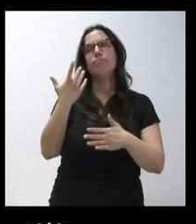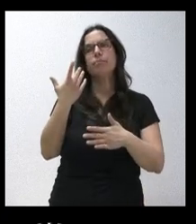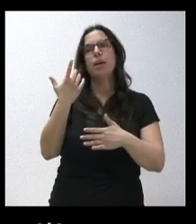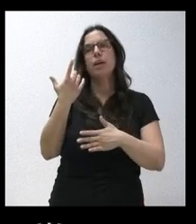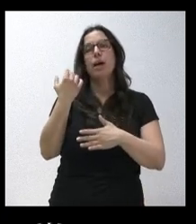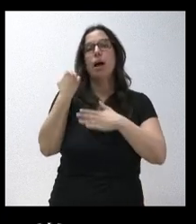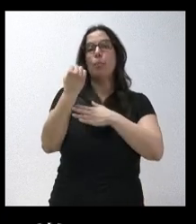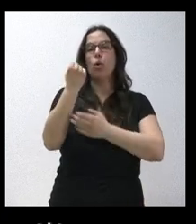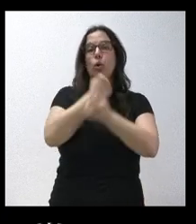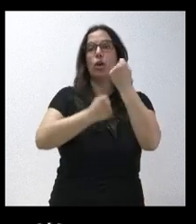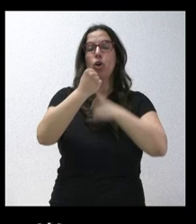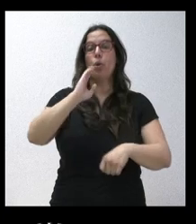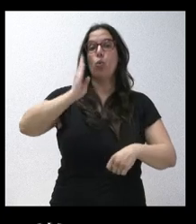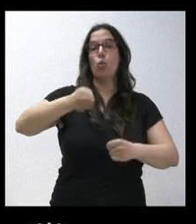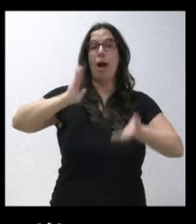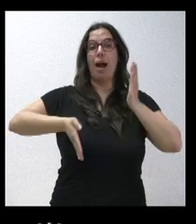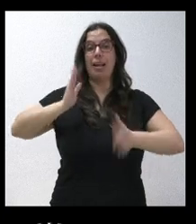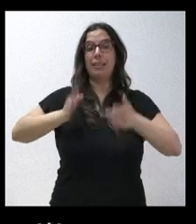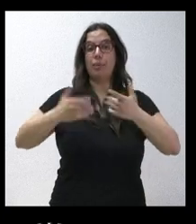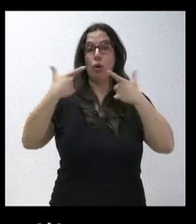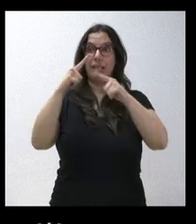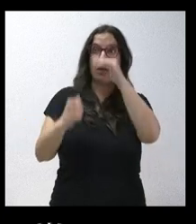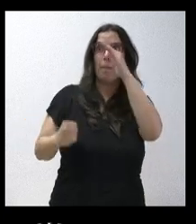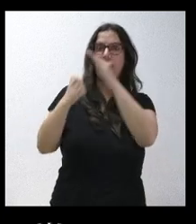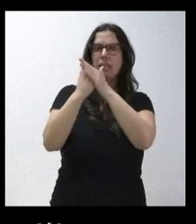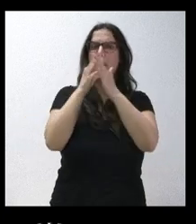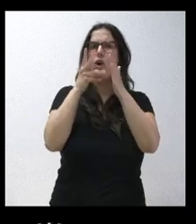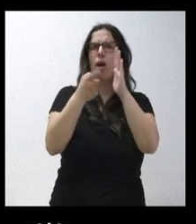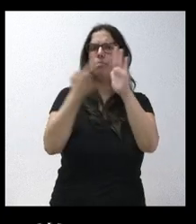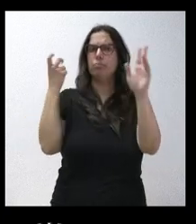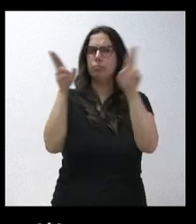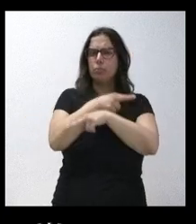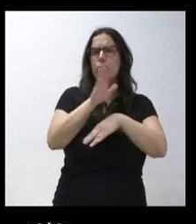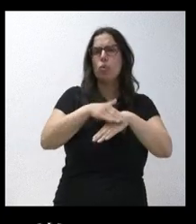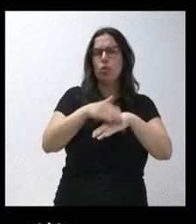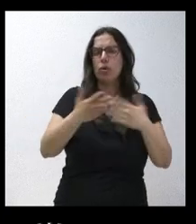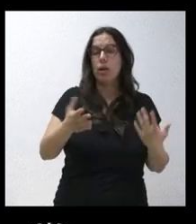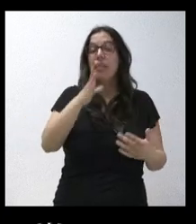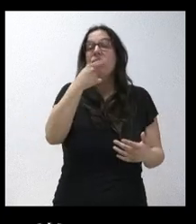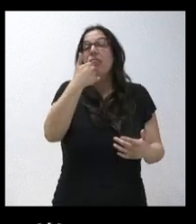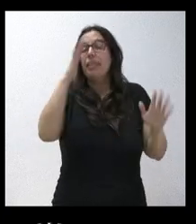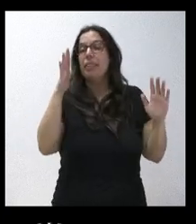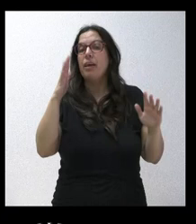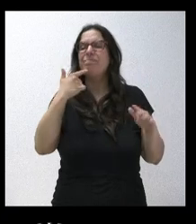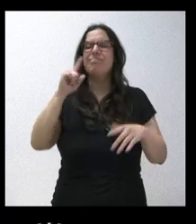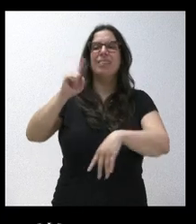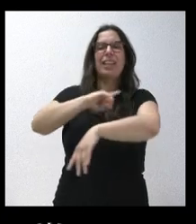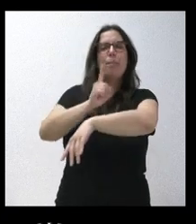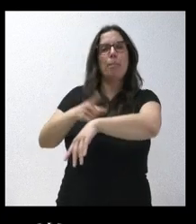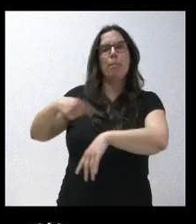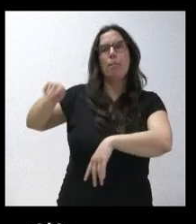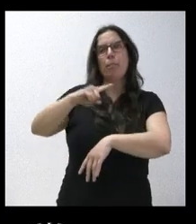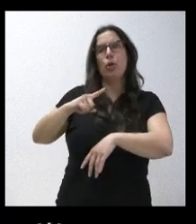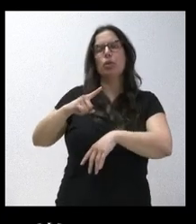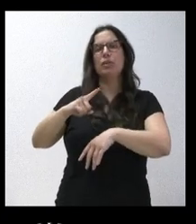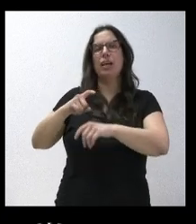económico a los clubes de atletismo de máxima categoría creo que la razón esgrimida es que consideran este deporte menos